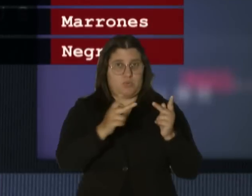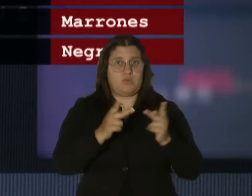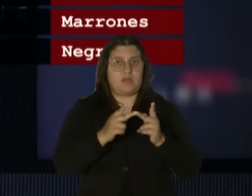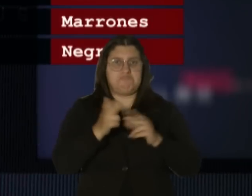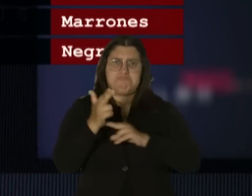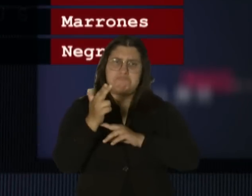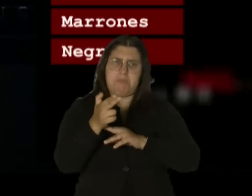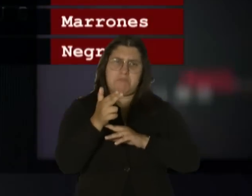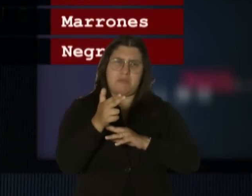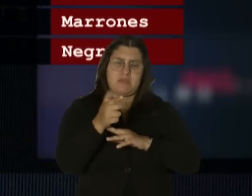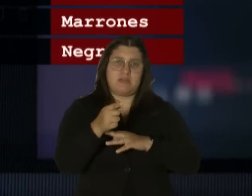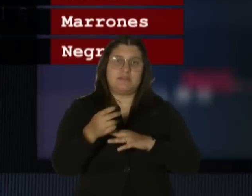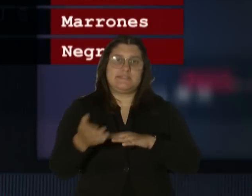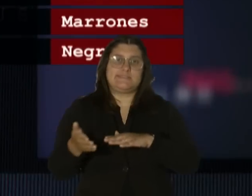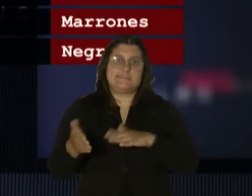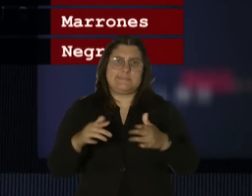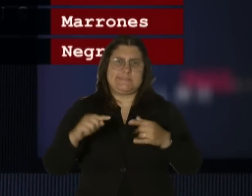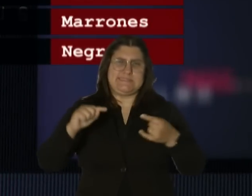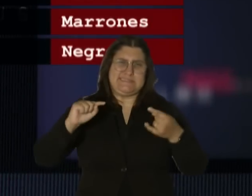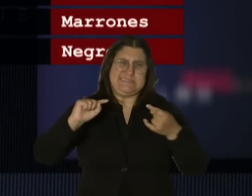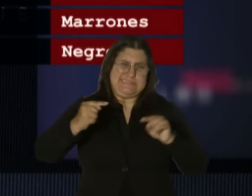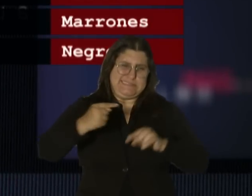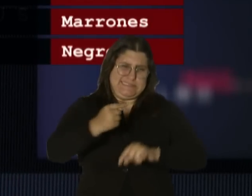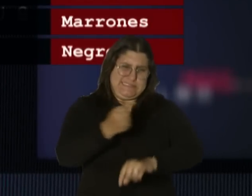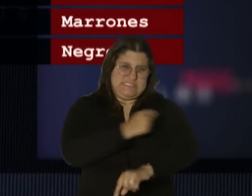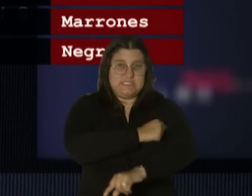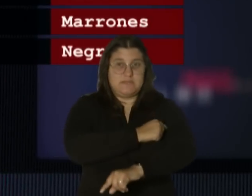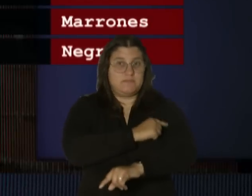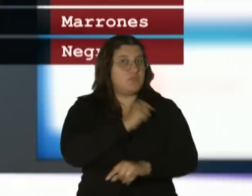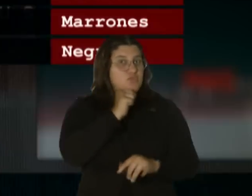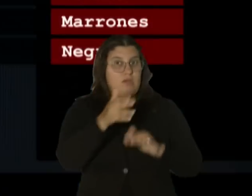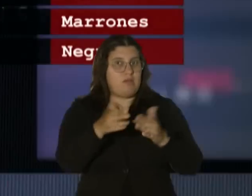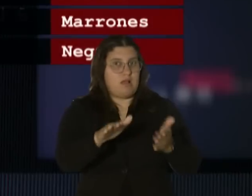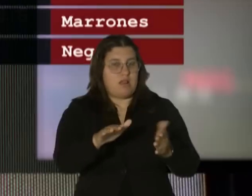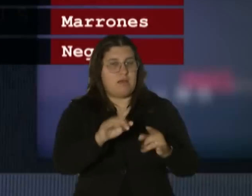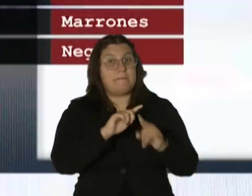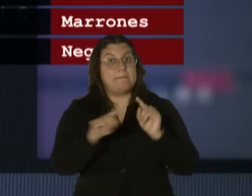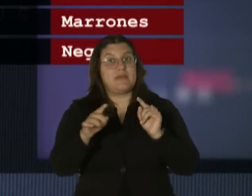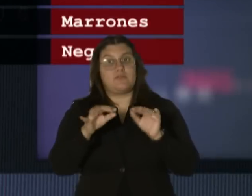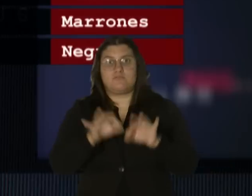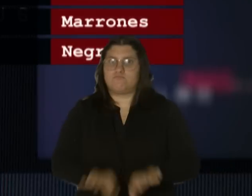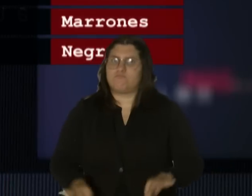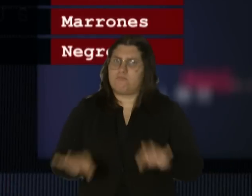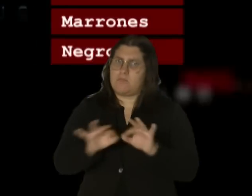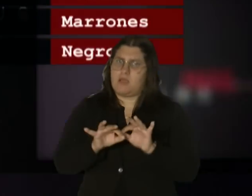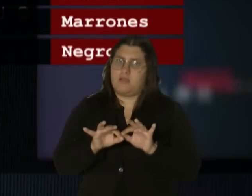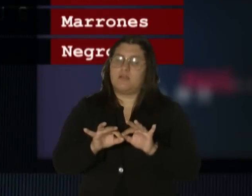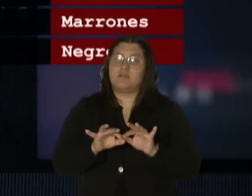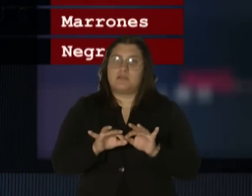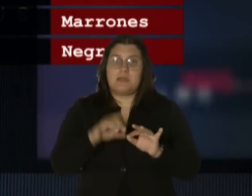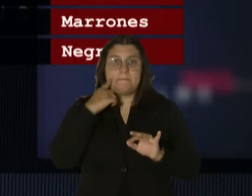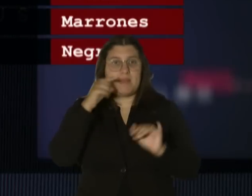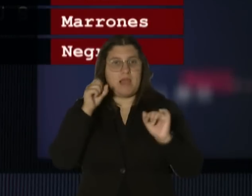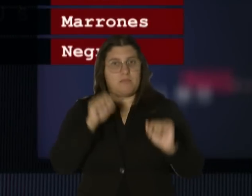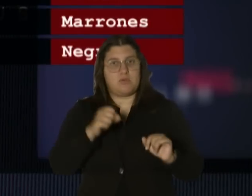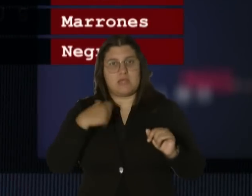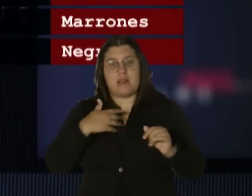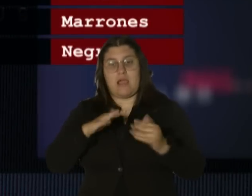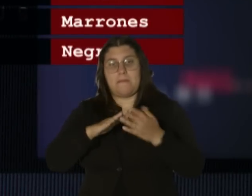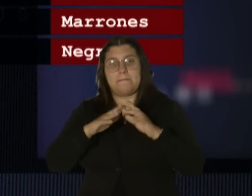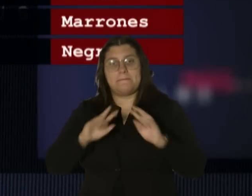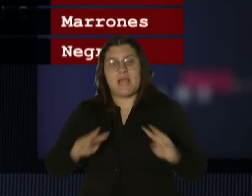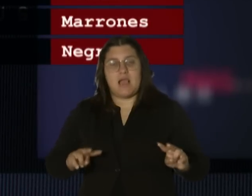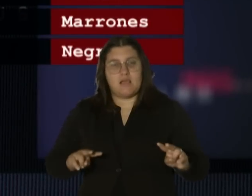resultando este herido. No es de vital importancia poderlo arrestar para devolverle la paz, la